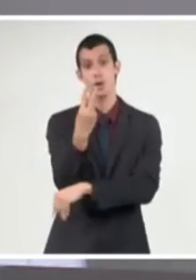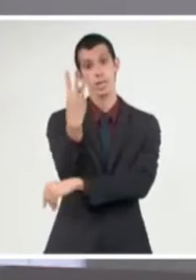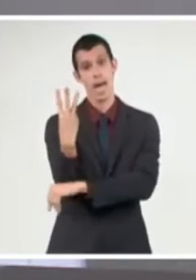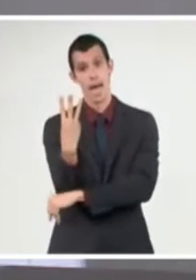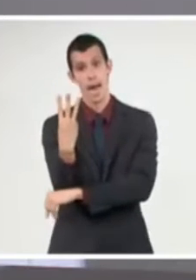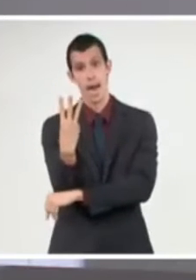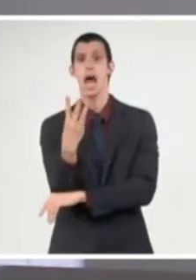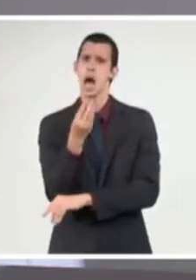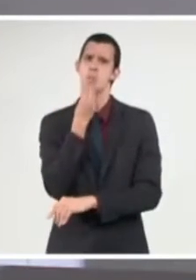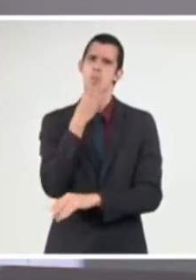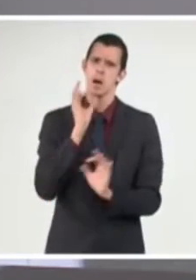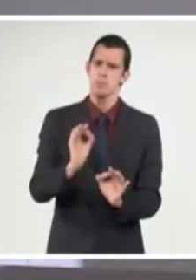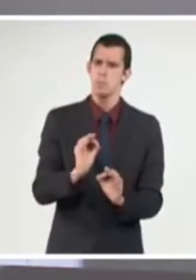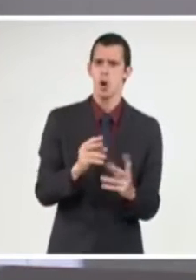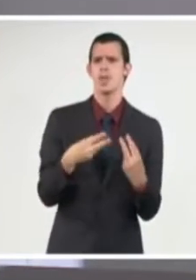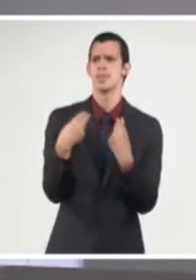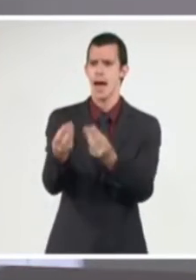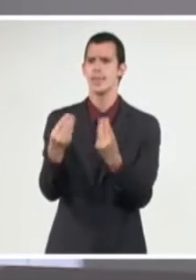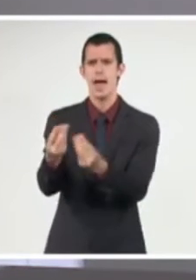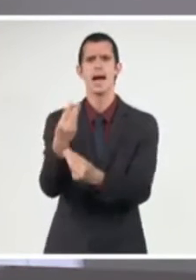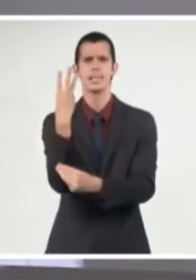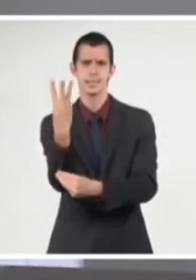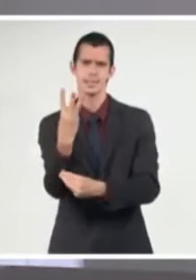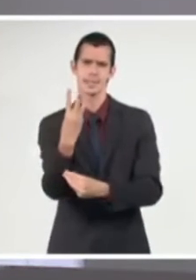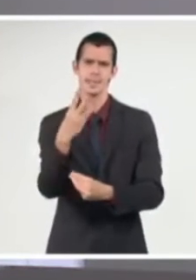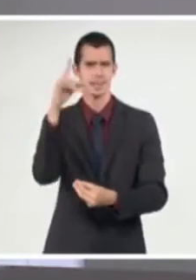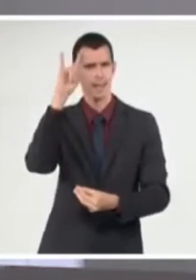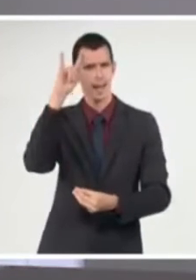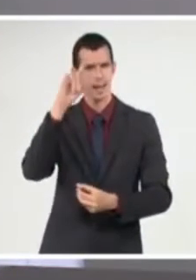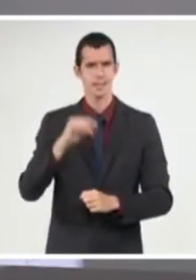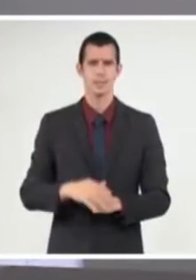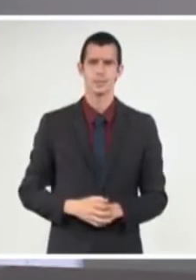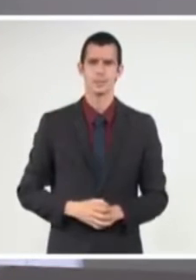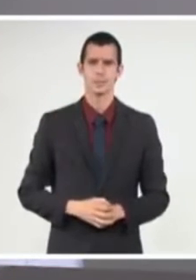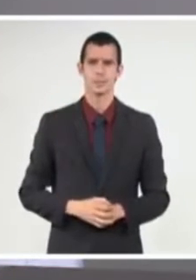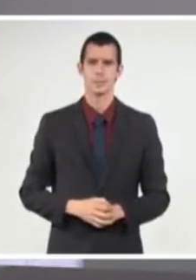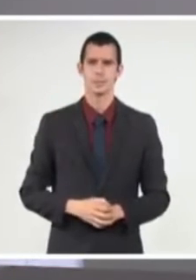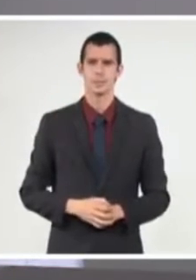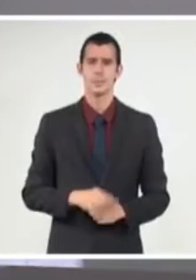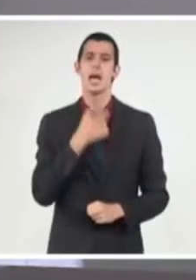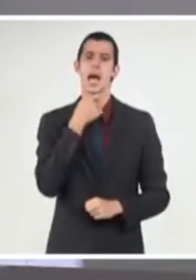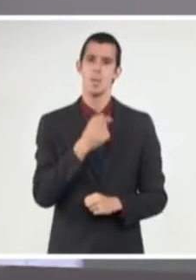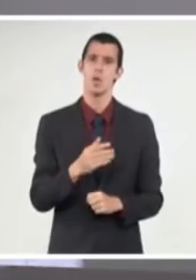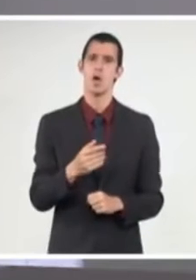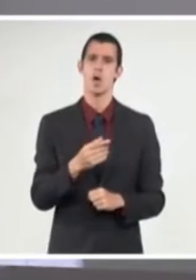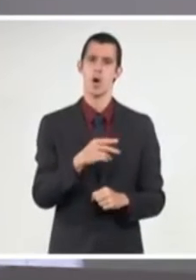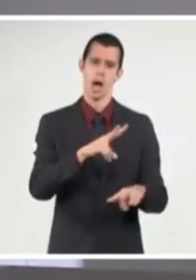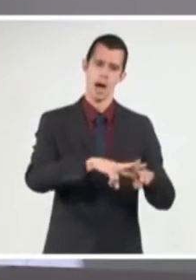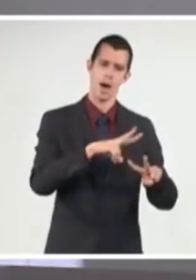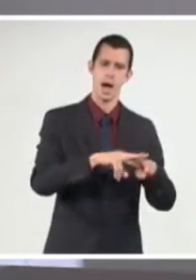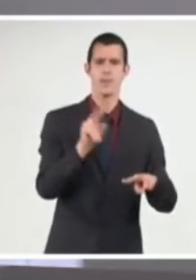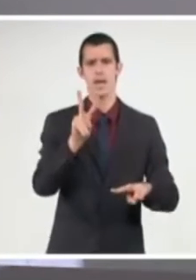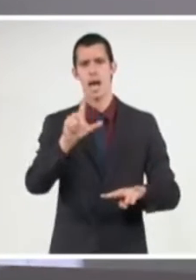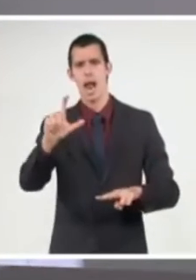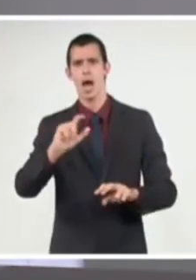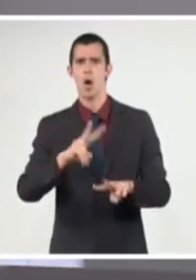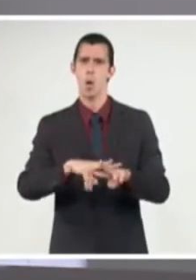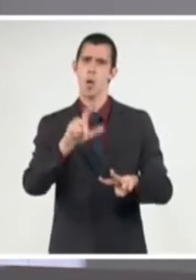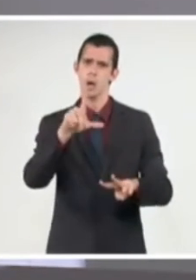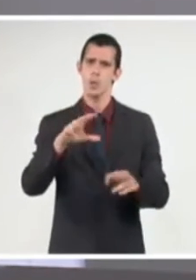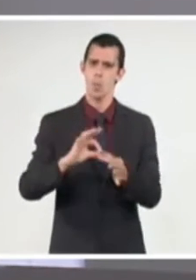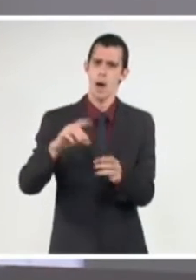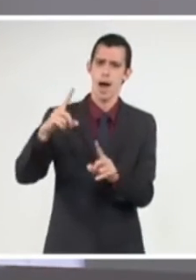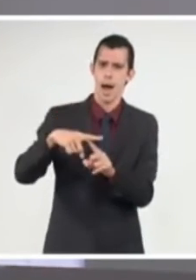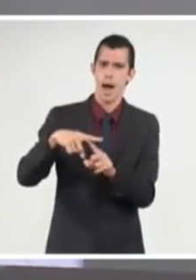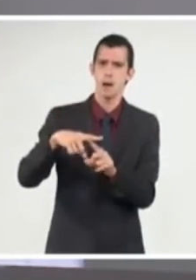personas reciben este beneficio. En este caso, en las provincias de La Habana, Villa Clara, Holguín y Guantánamo, que a partir